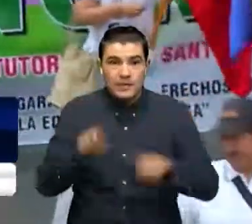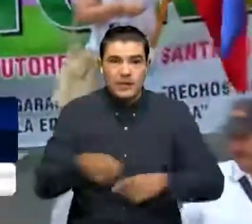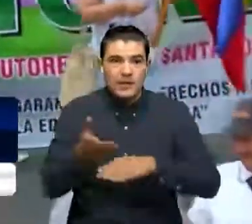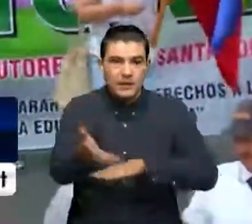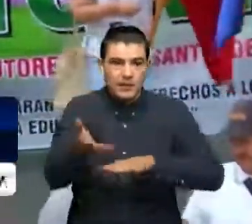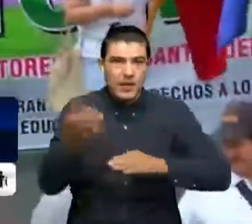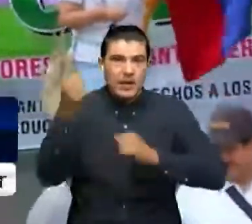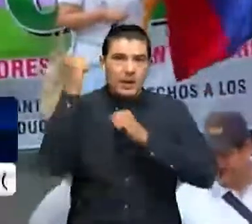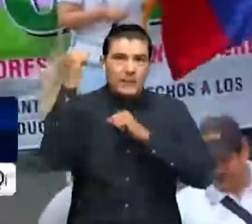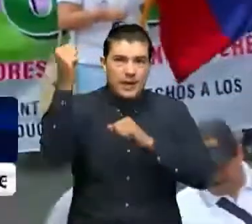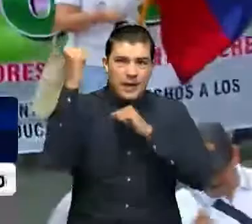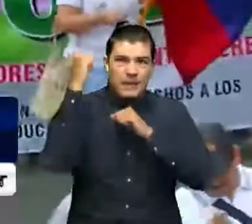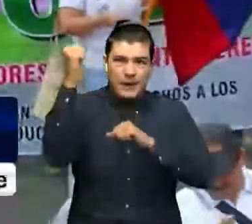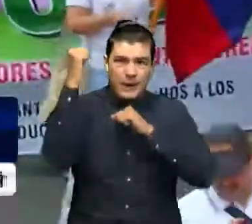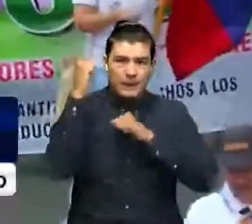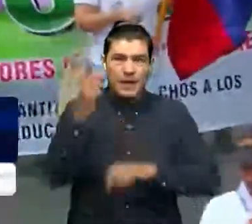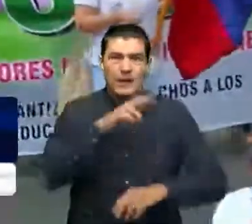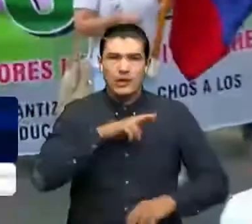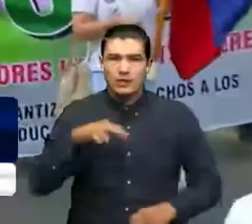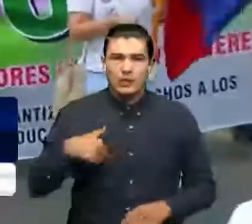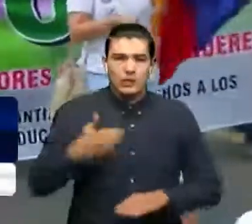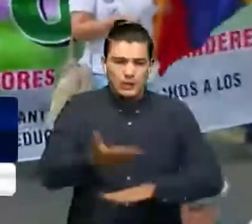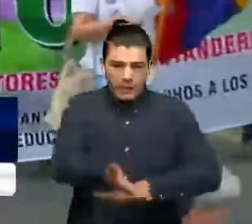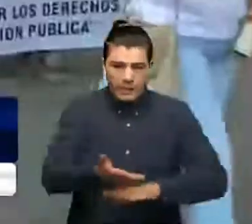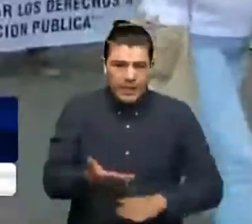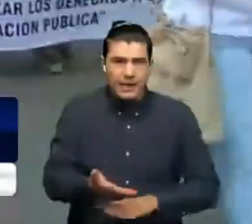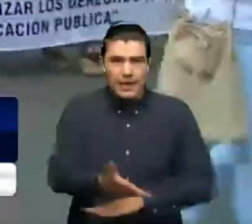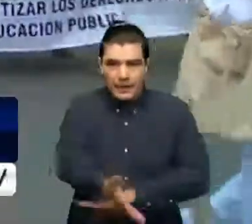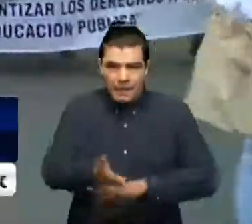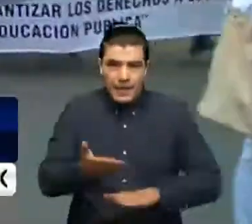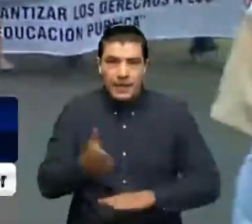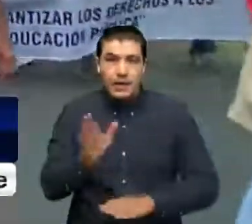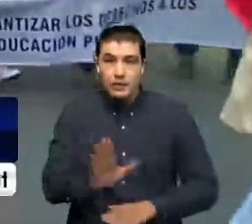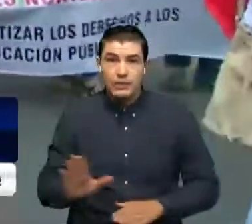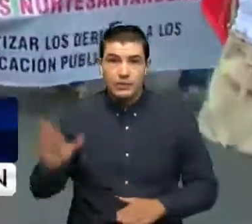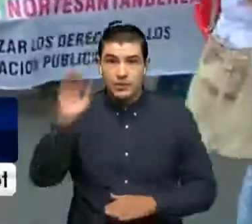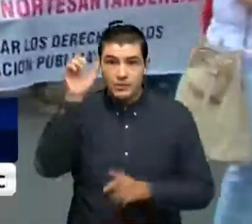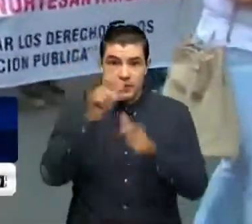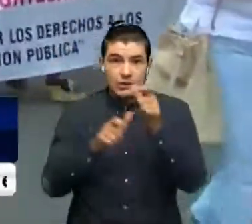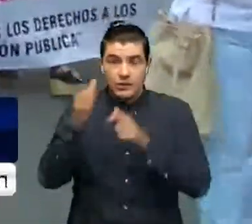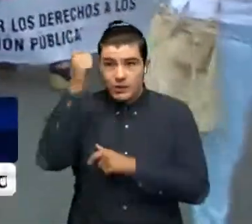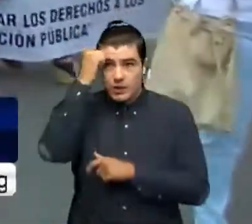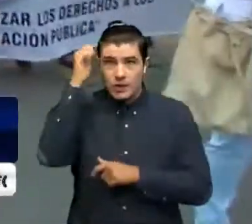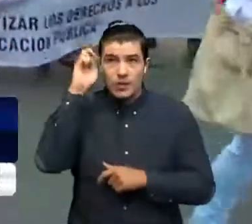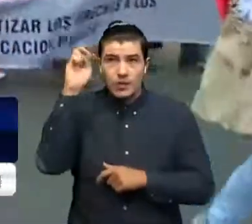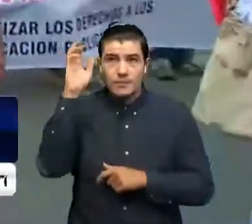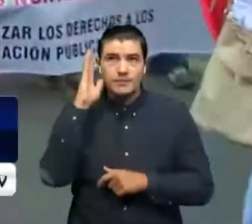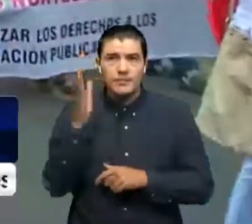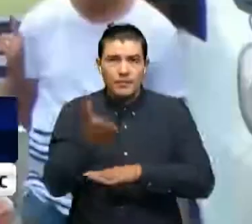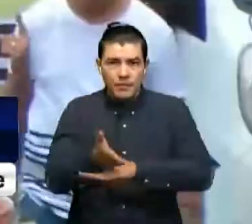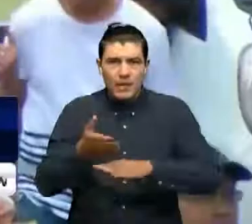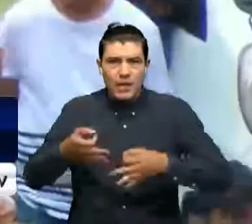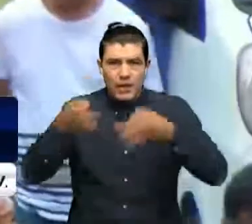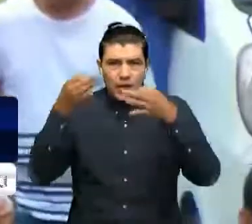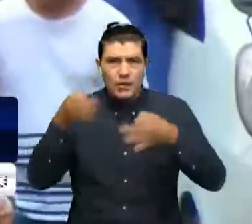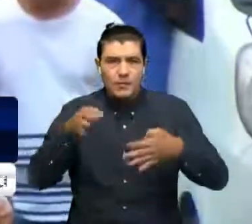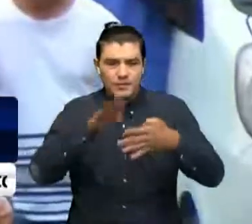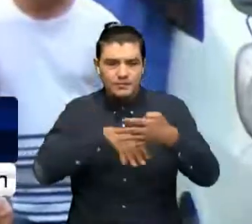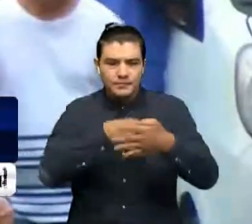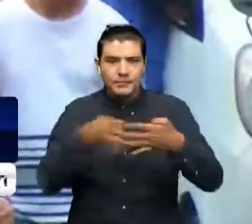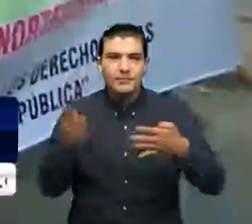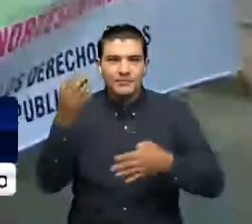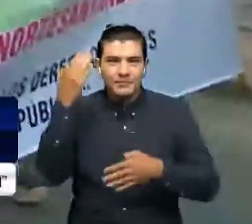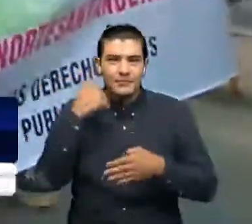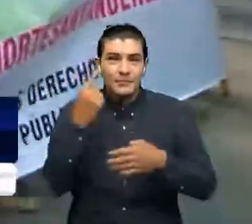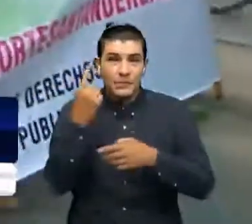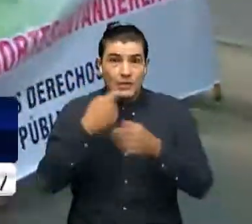Exigimos, exigimos, exigimos. Los docentes en Norte de Santander exigen el cumplimiento de los pliegos de peticiones realizados hace